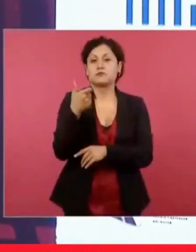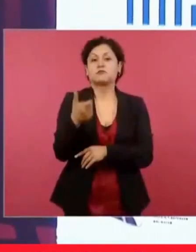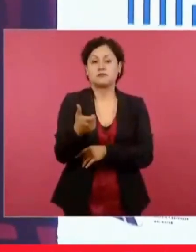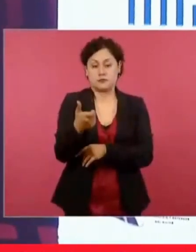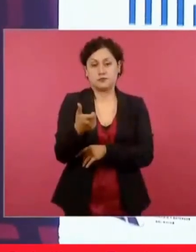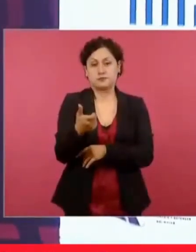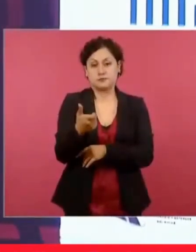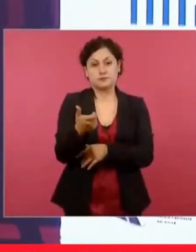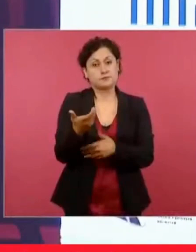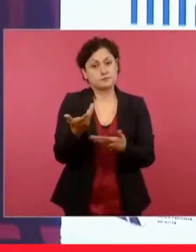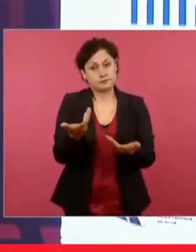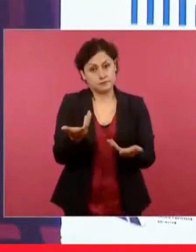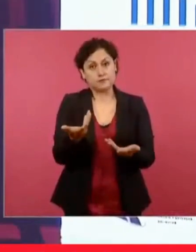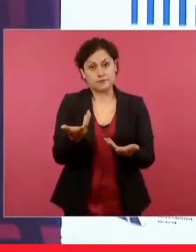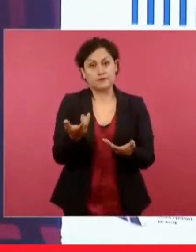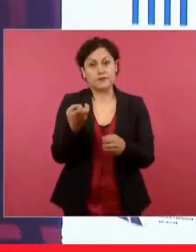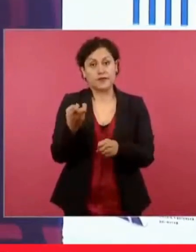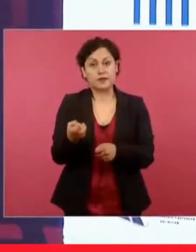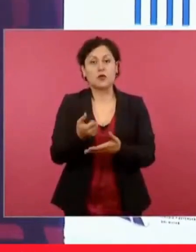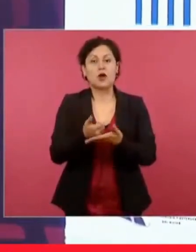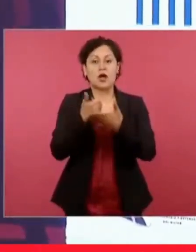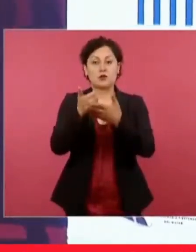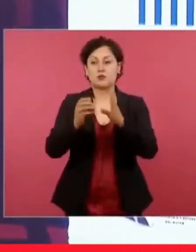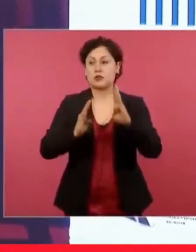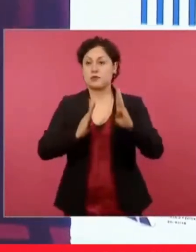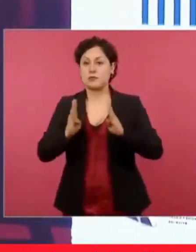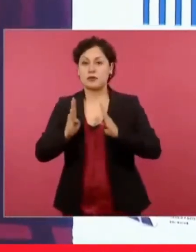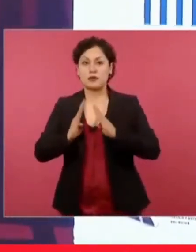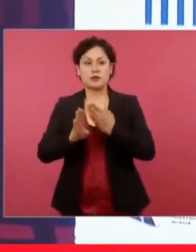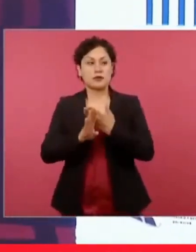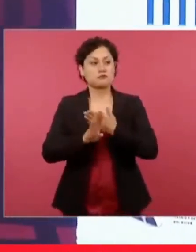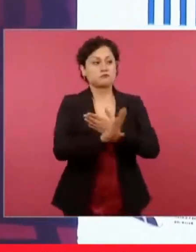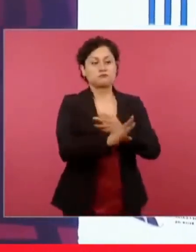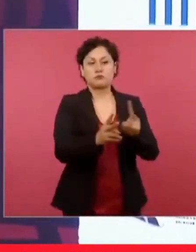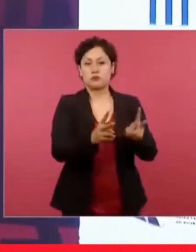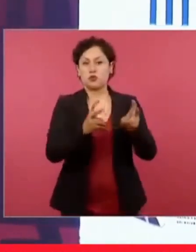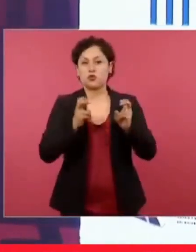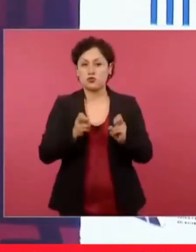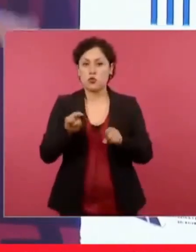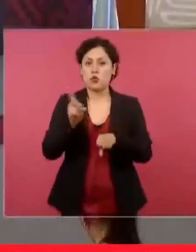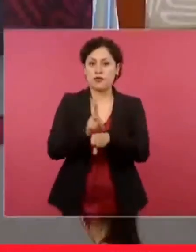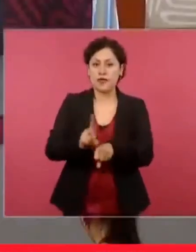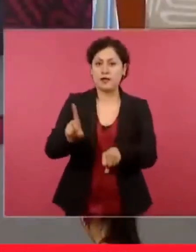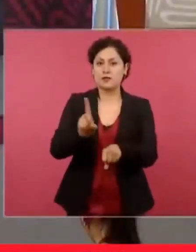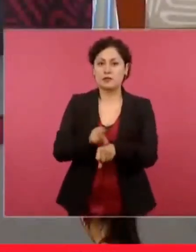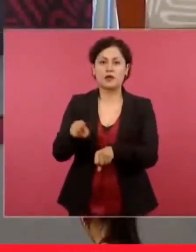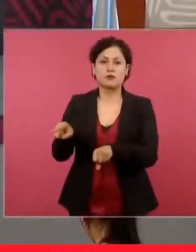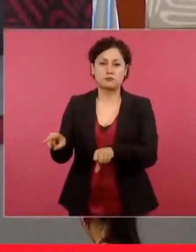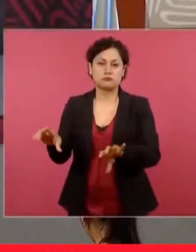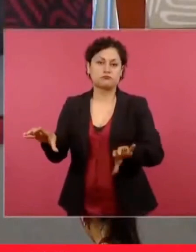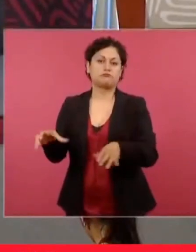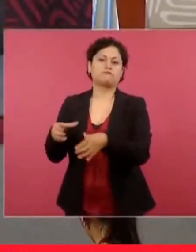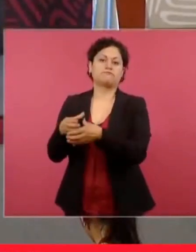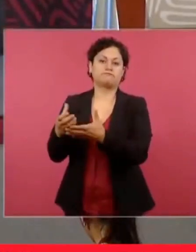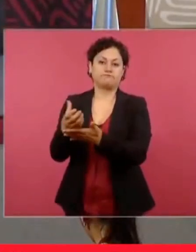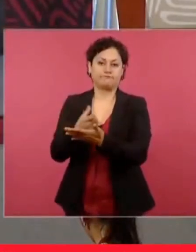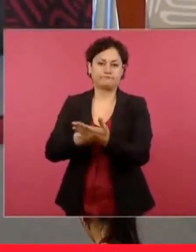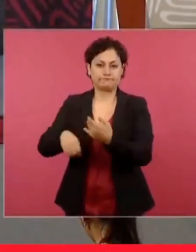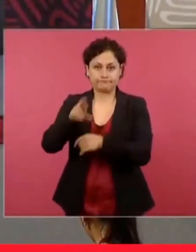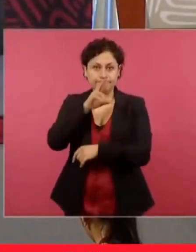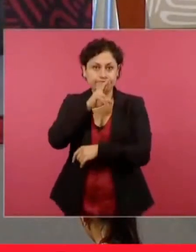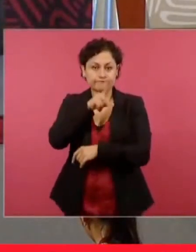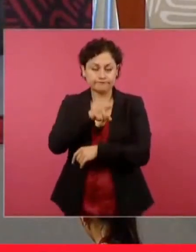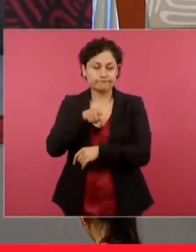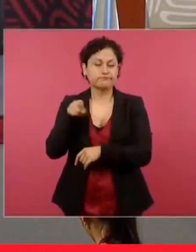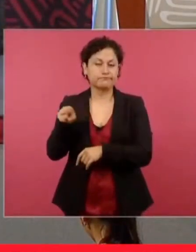eh por el trabajo de las fuerzas armadas por los operativos que tienen diariamente eh significa un